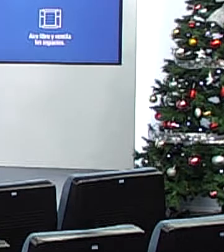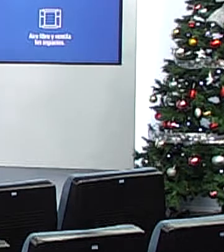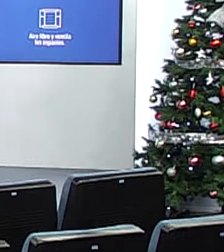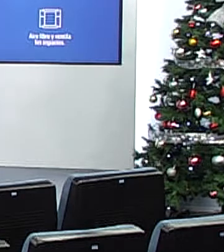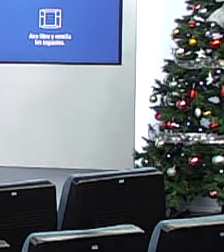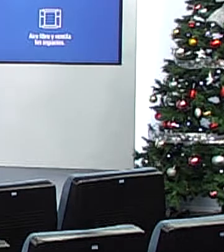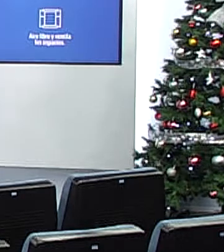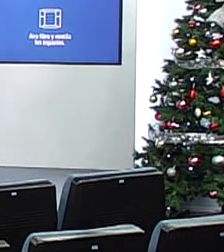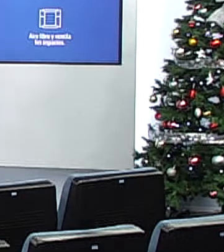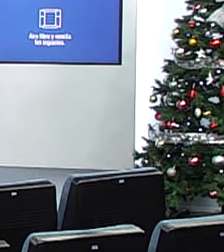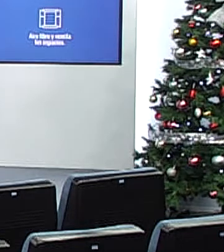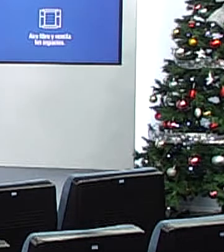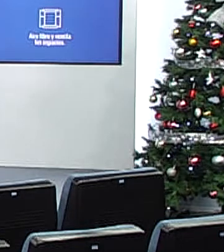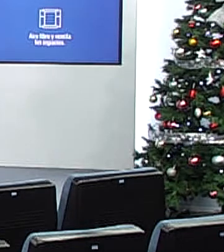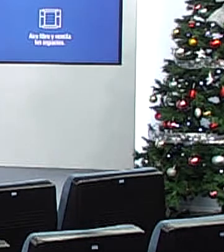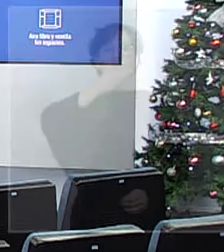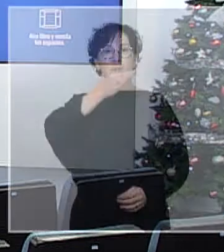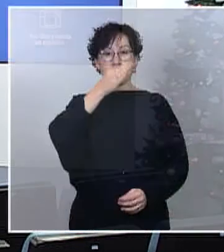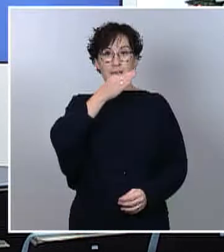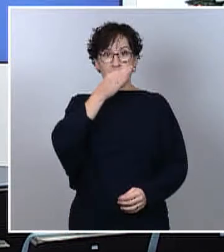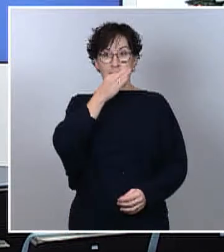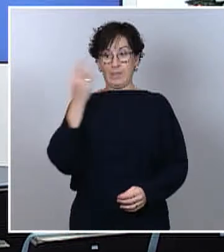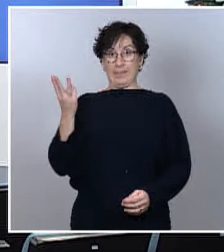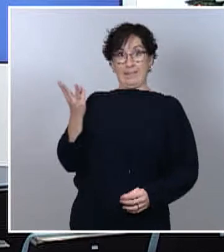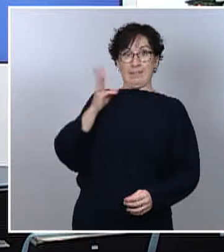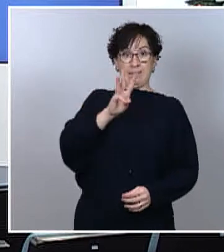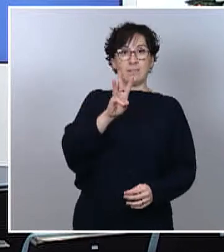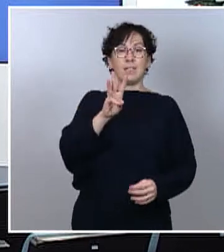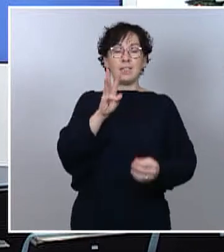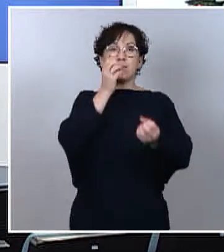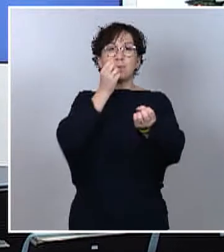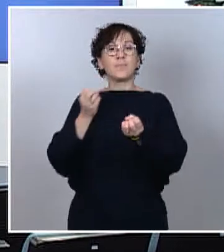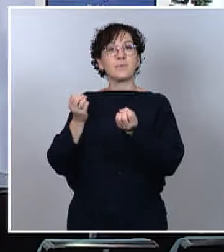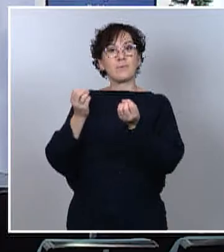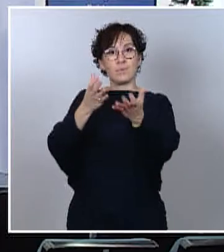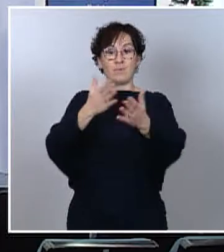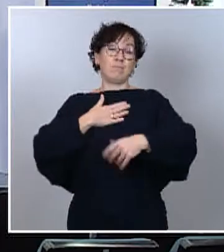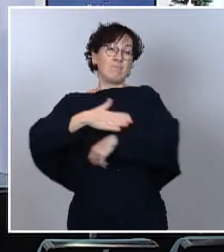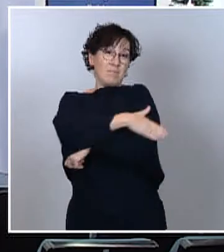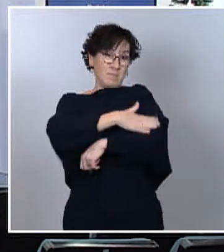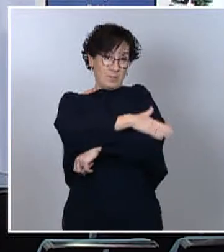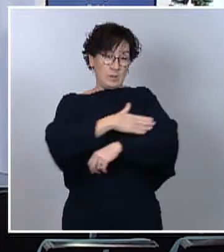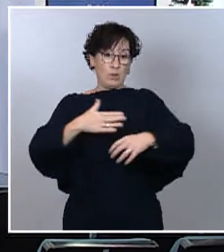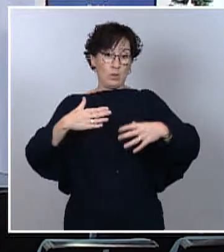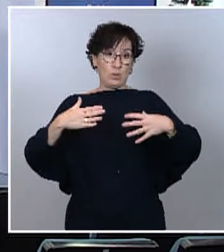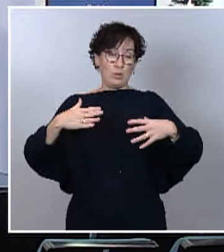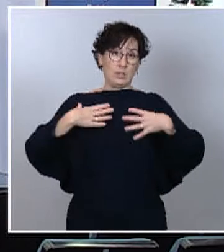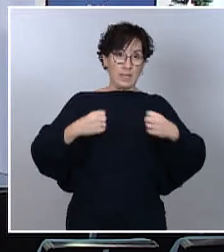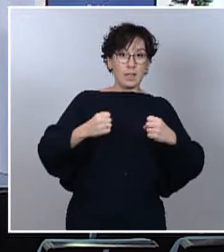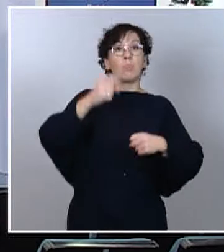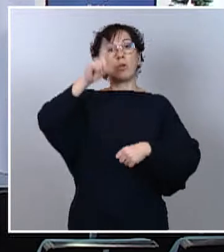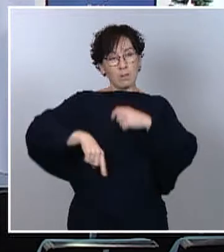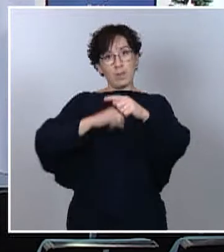Buenas tardes. Comparecemos hoy para anunciarles, tanto desde el Ministerio de Sanidad como desde el Instituto de Salud Carlos